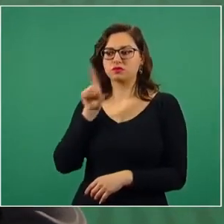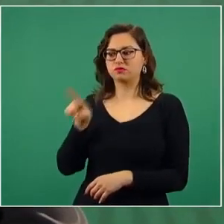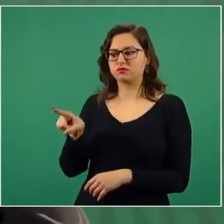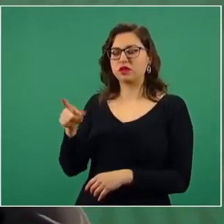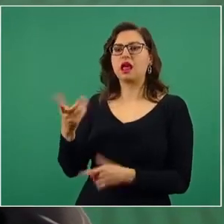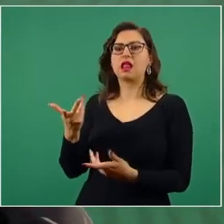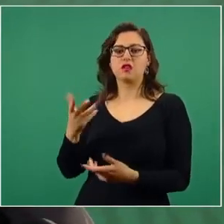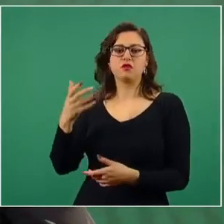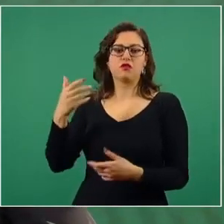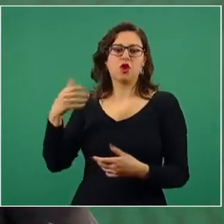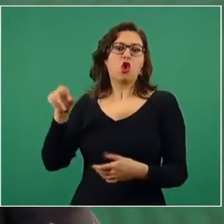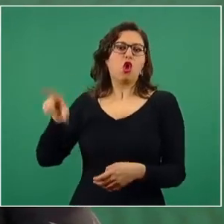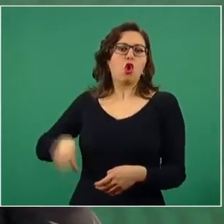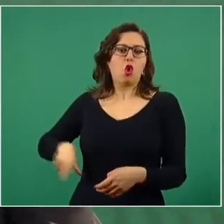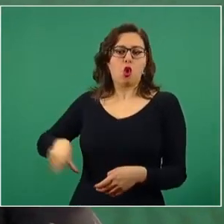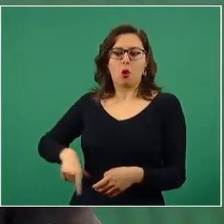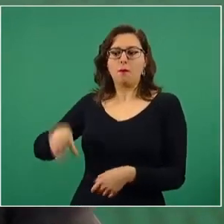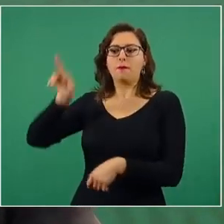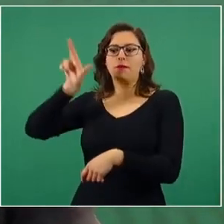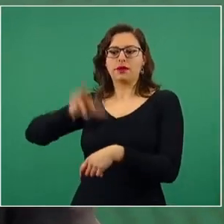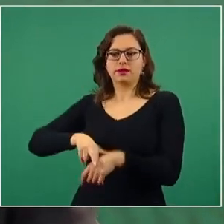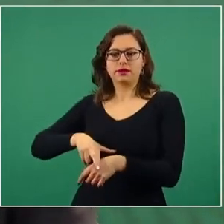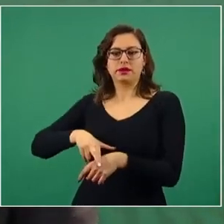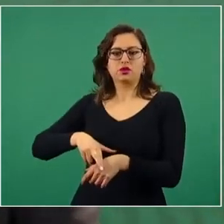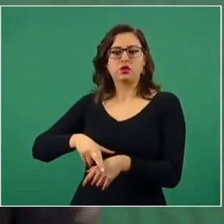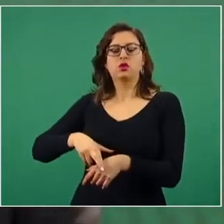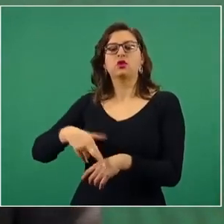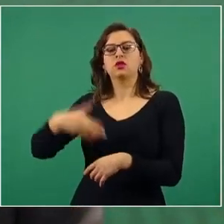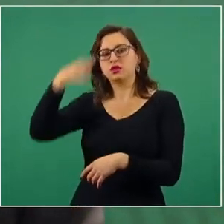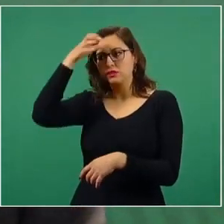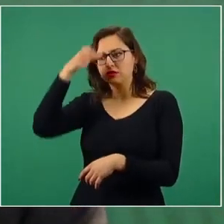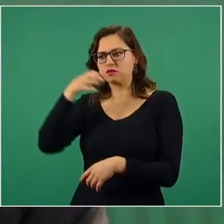de la presidencia